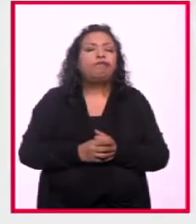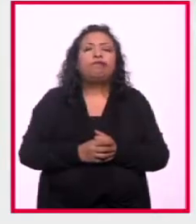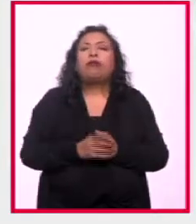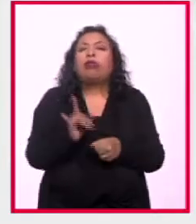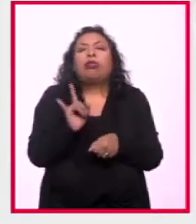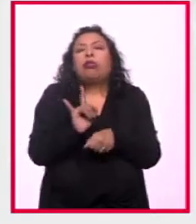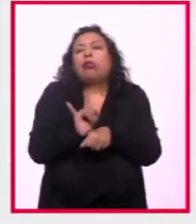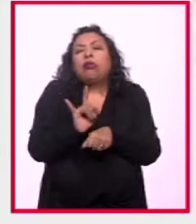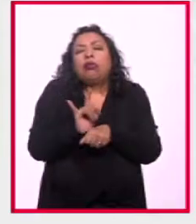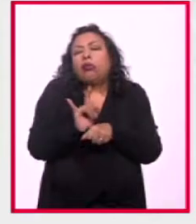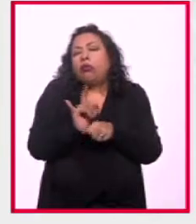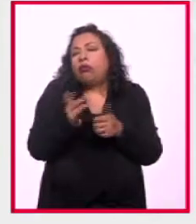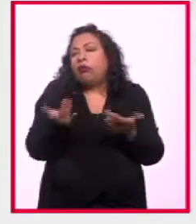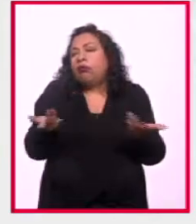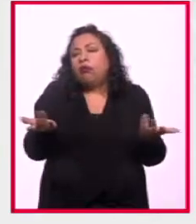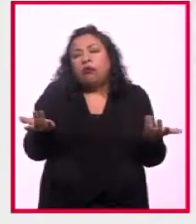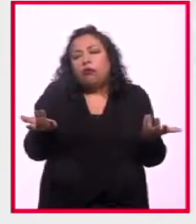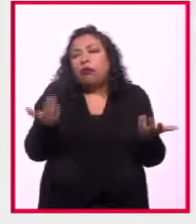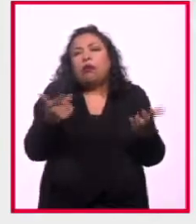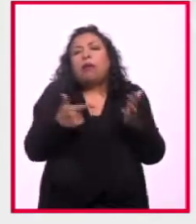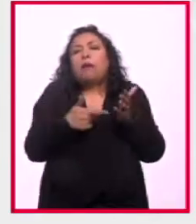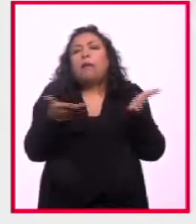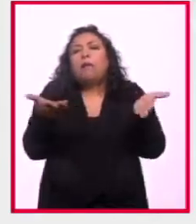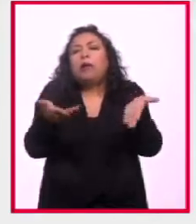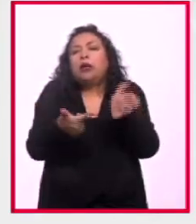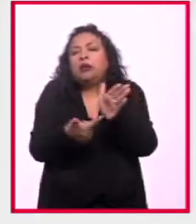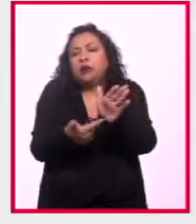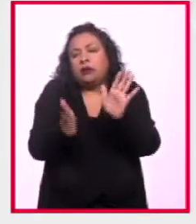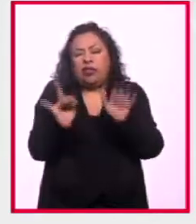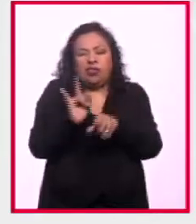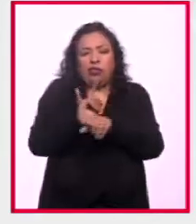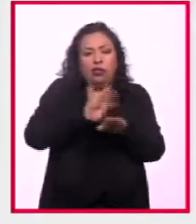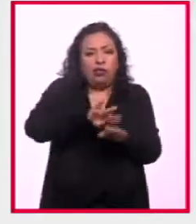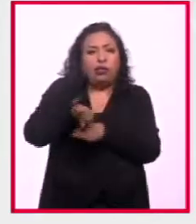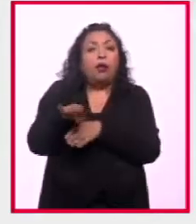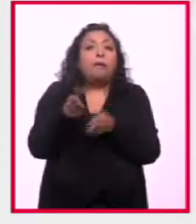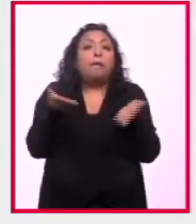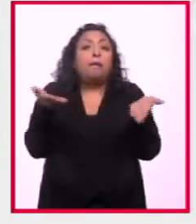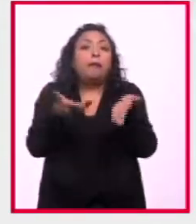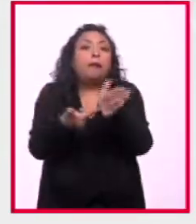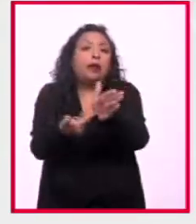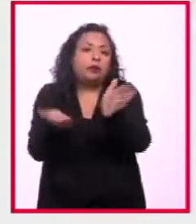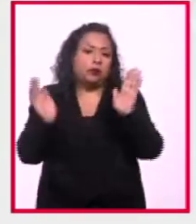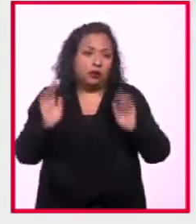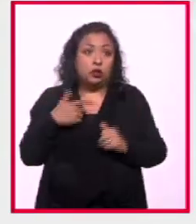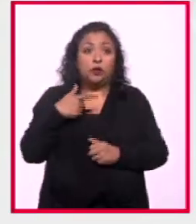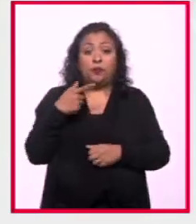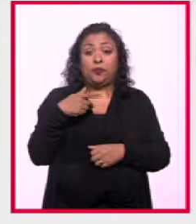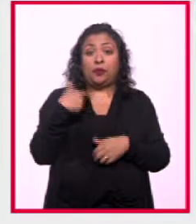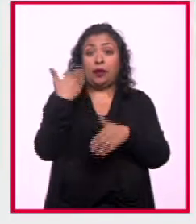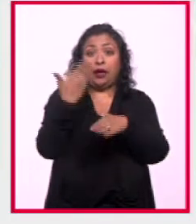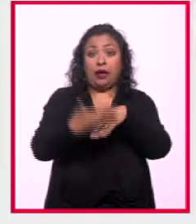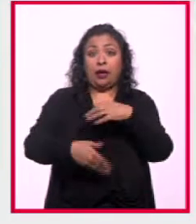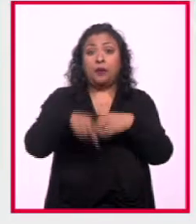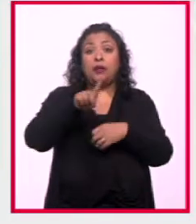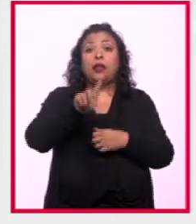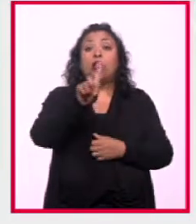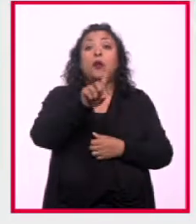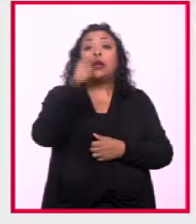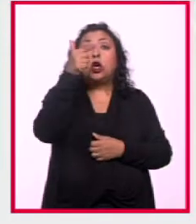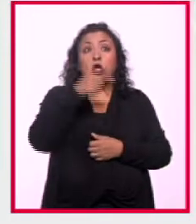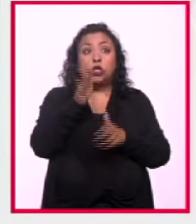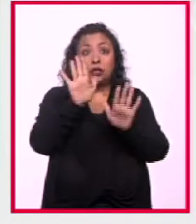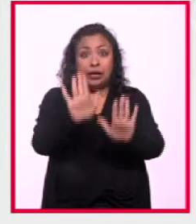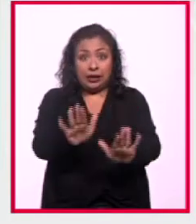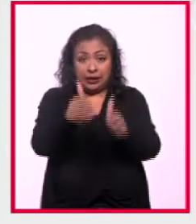simulación presentación más bien me gustaría llamarlo hasta el domingo por la noche permaneceré en